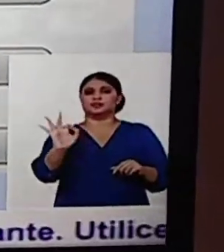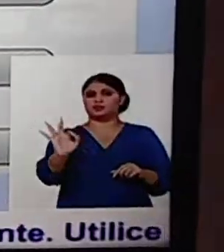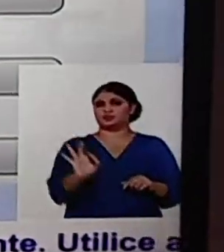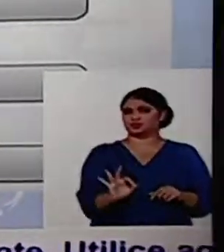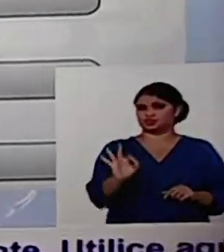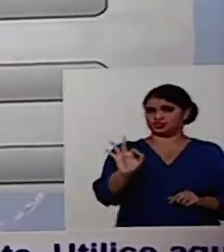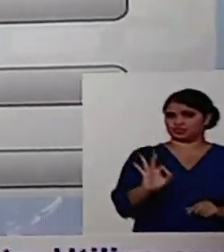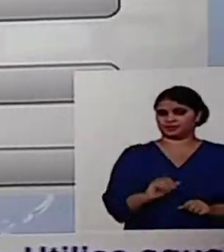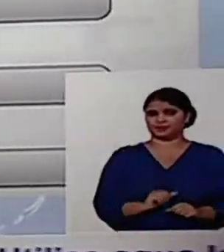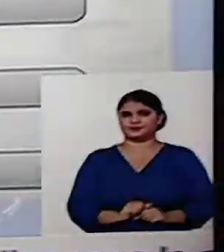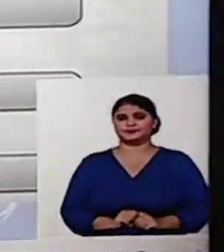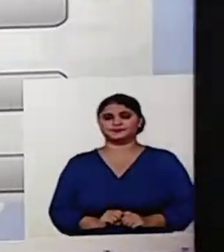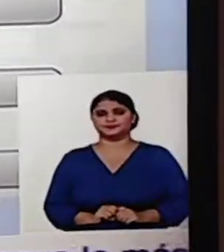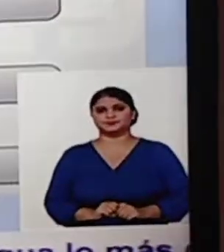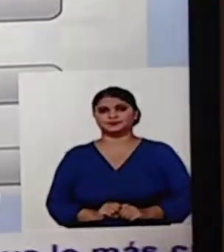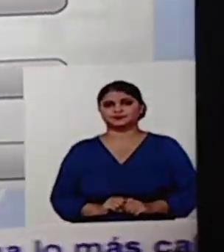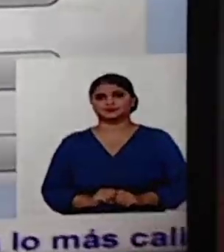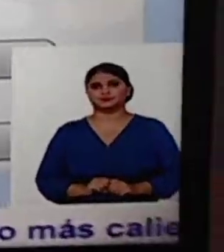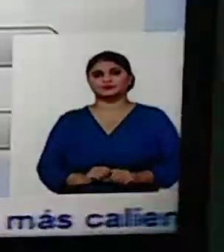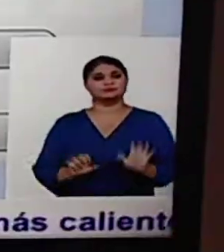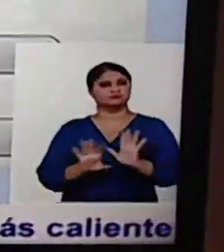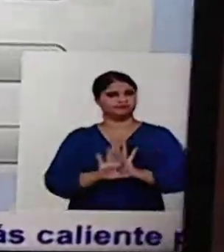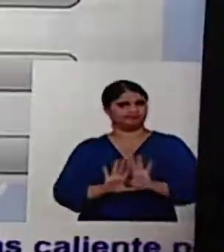5,86%. De esta forma, ya Cuba